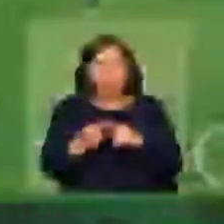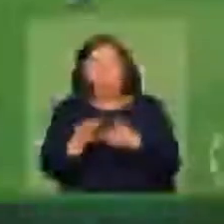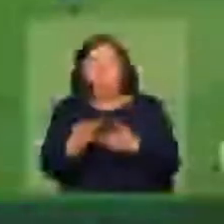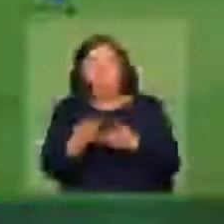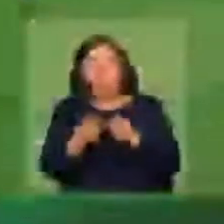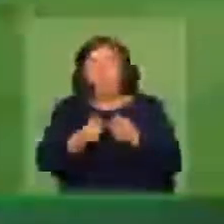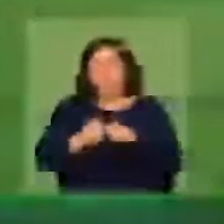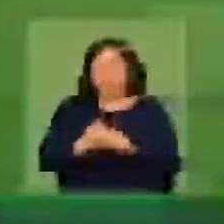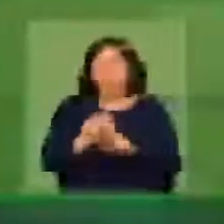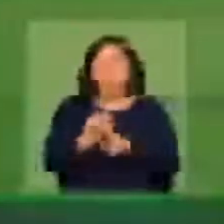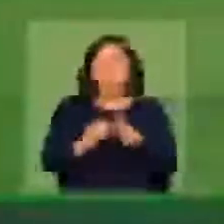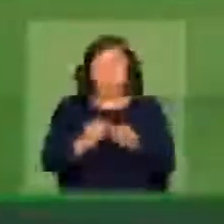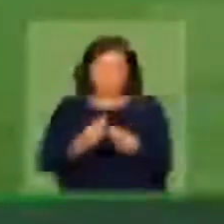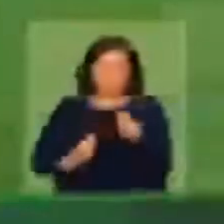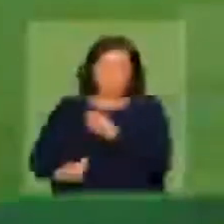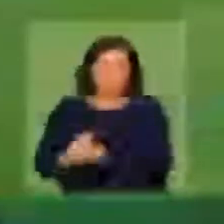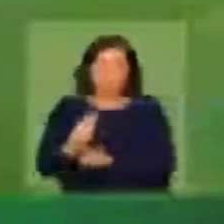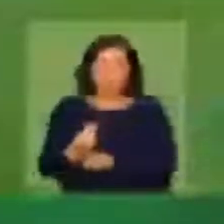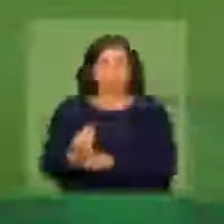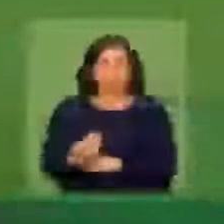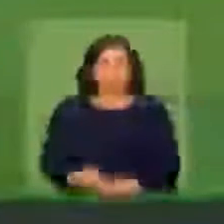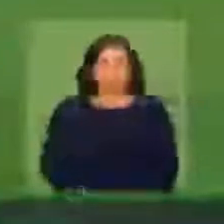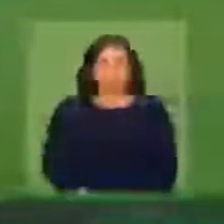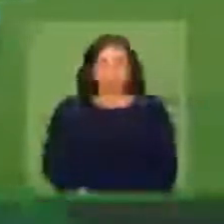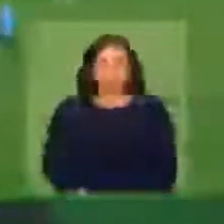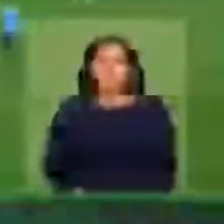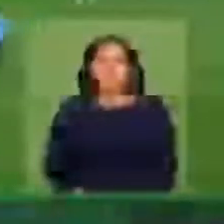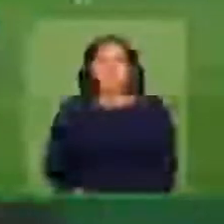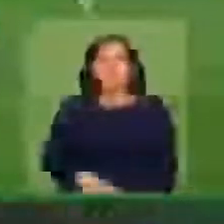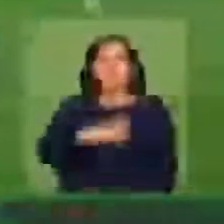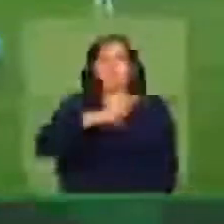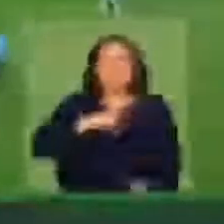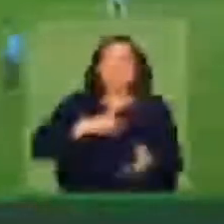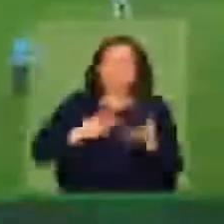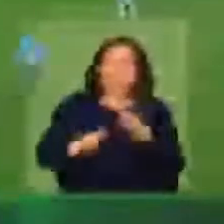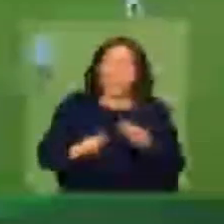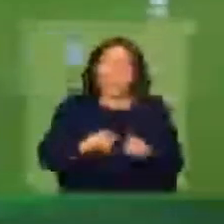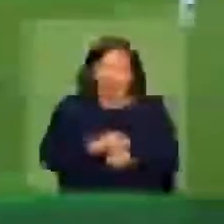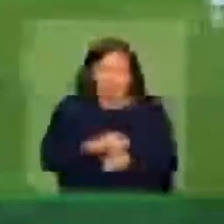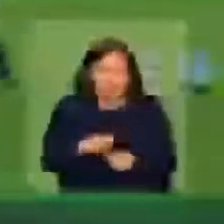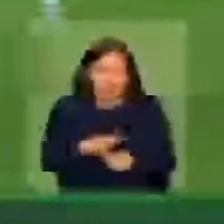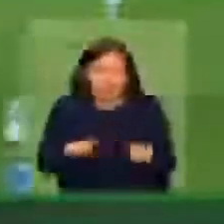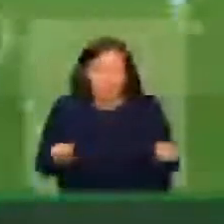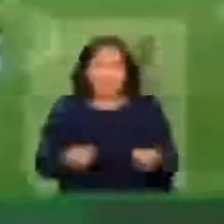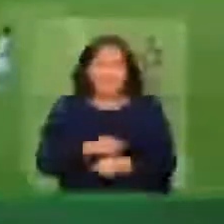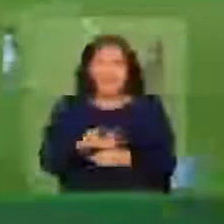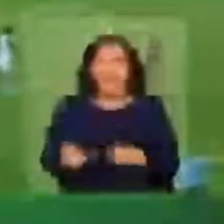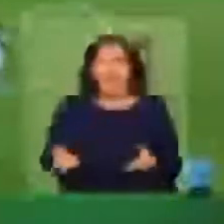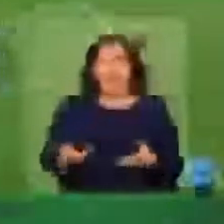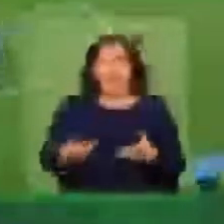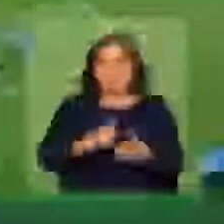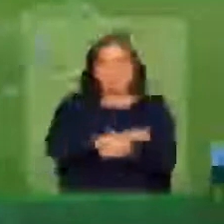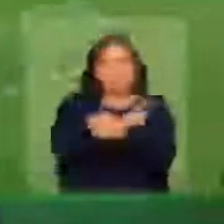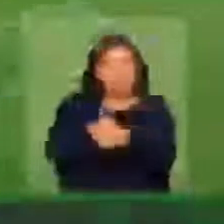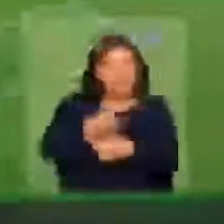sustituido. Gestionar el esfuerzo, pensando en el desgaste que tiene que haber en estos